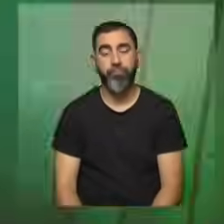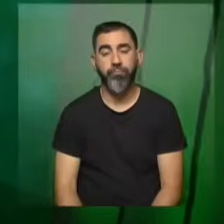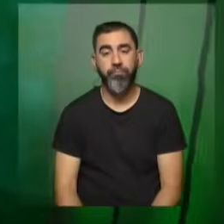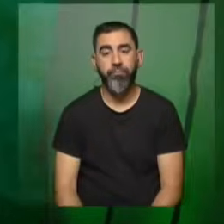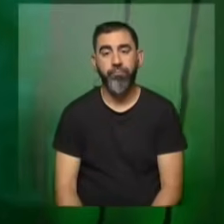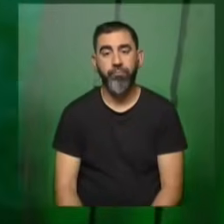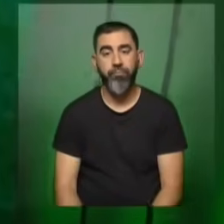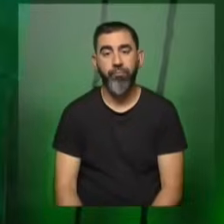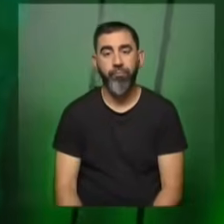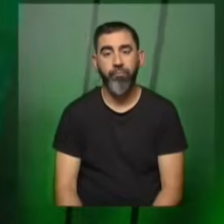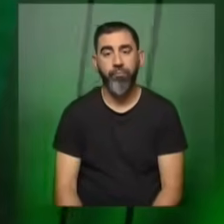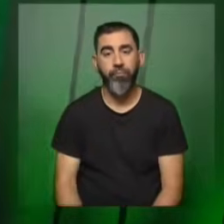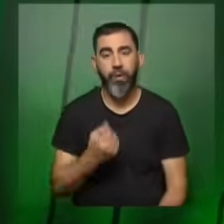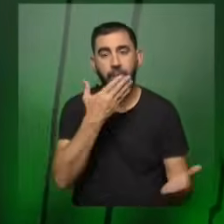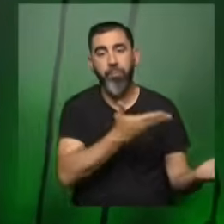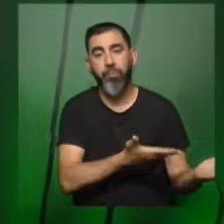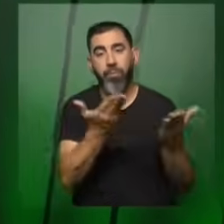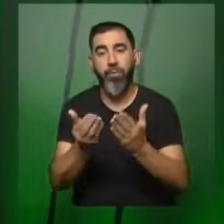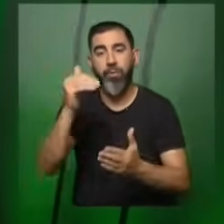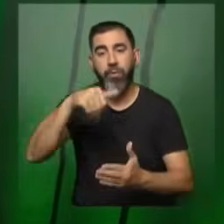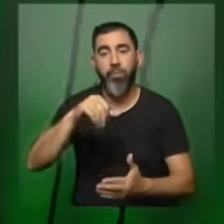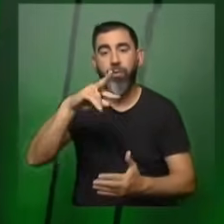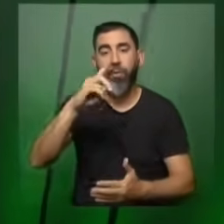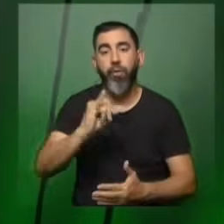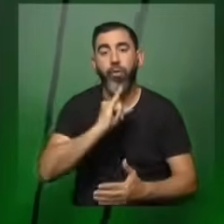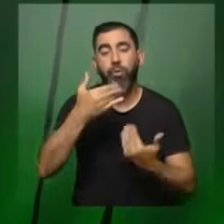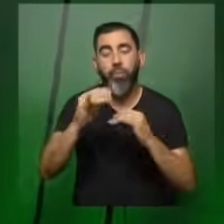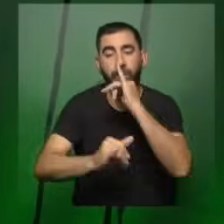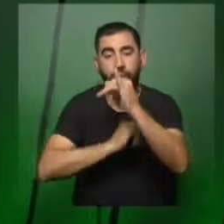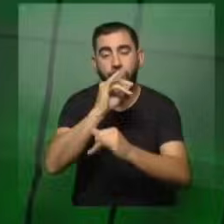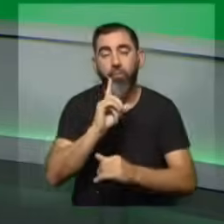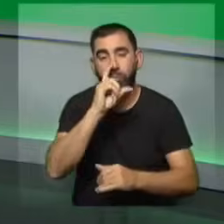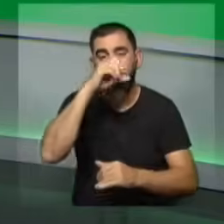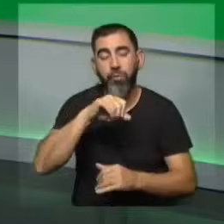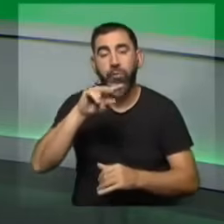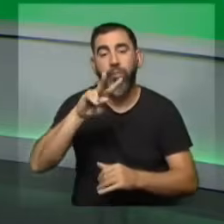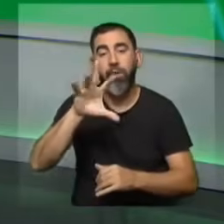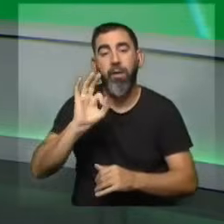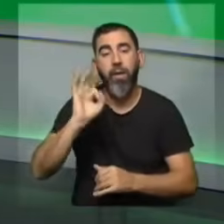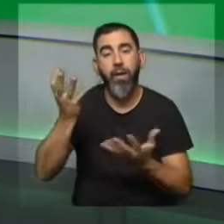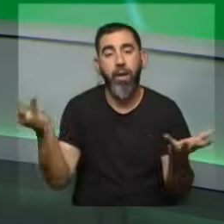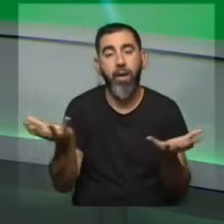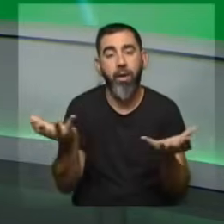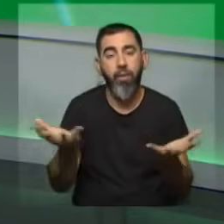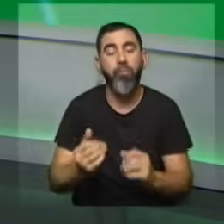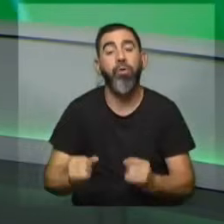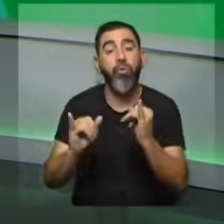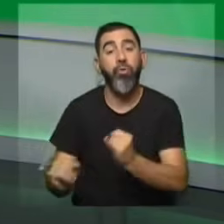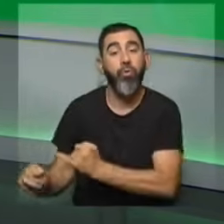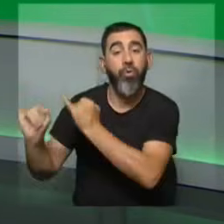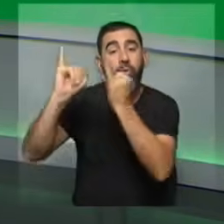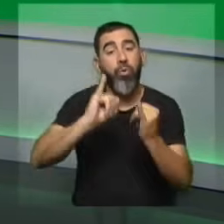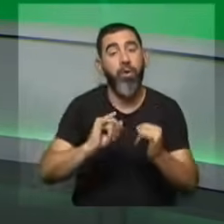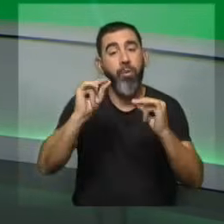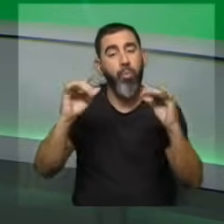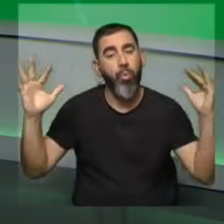políticos Qué tal cómo están bienvenidas Bienvenidos a mbd noticias comenzamos con información con 23 gr a esta hora aquí en Montevideo una jornada que va a seguir con el